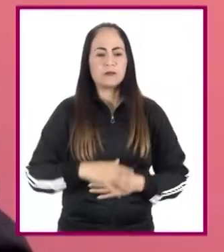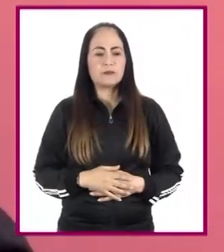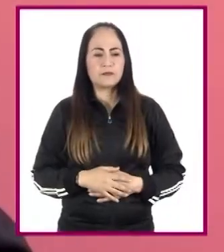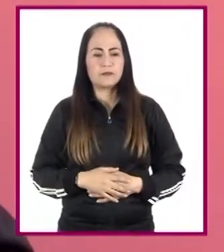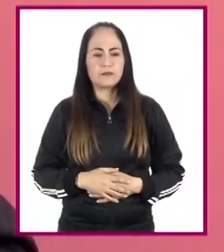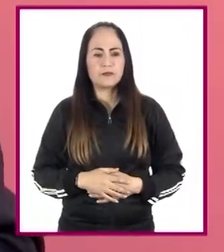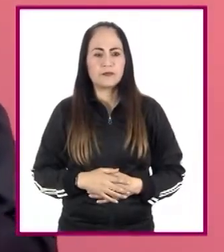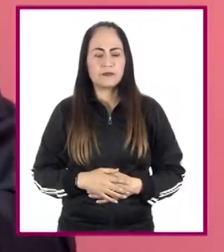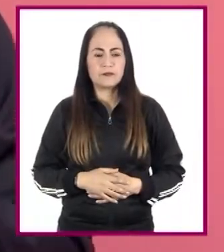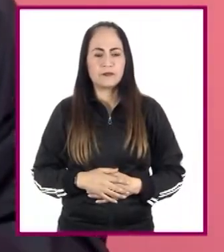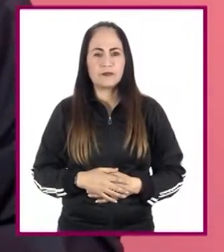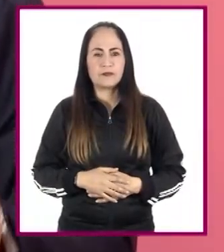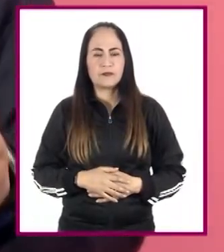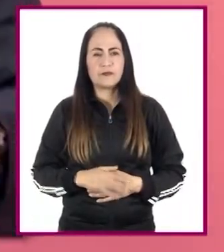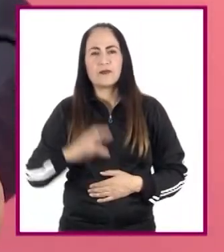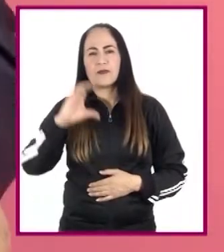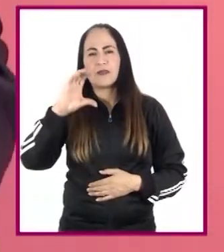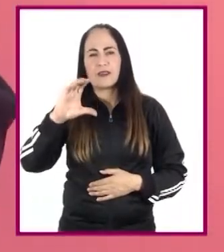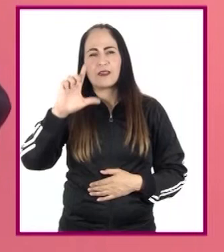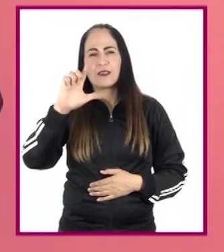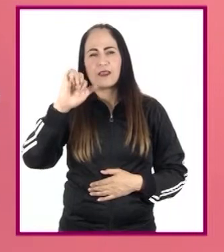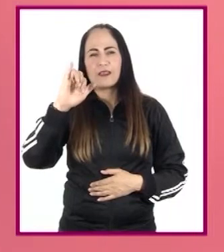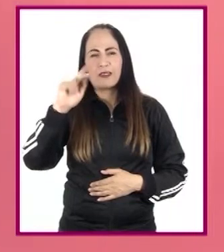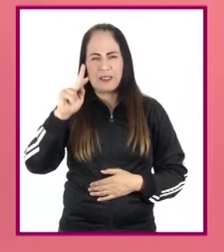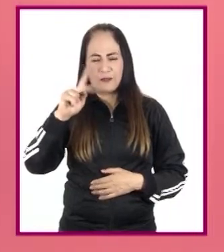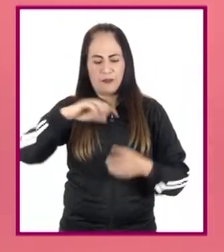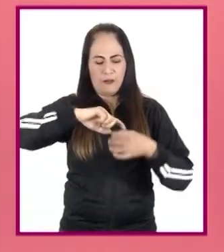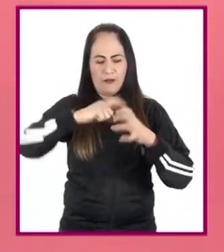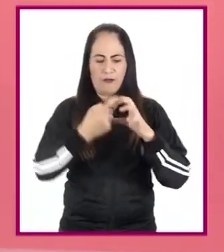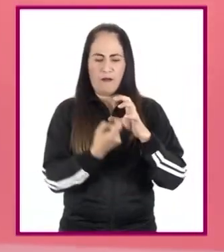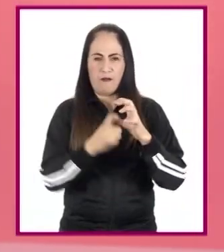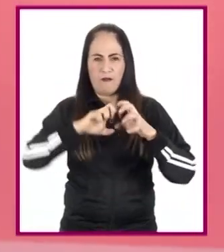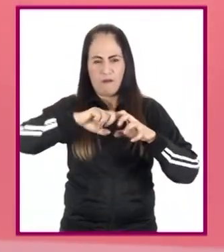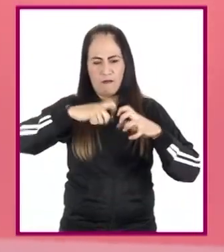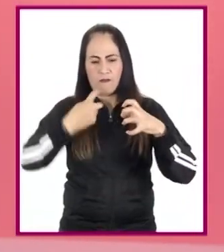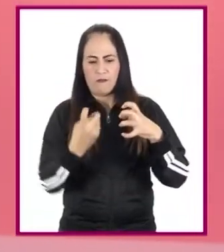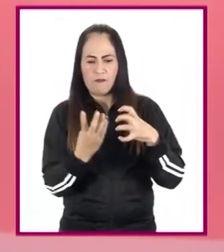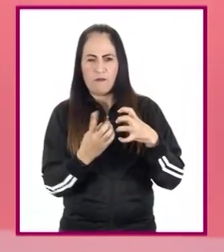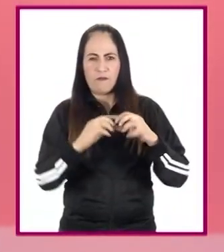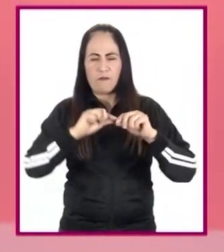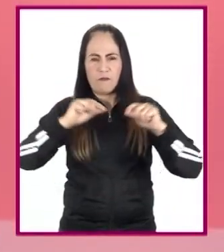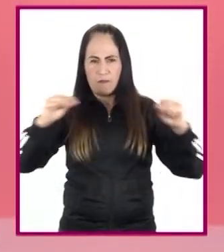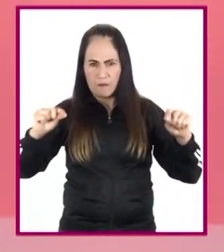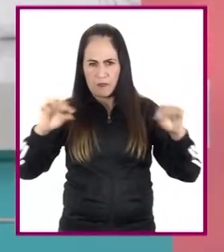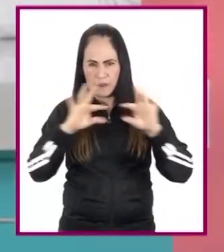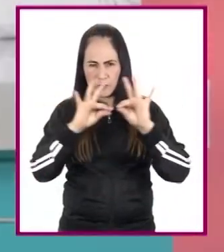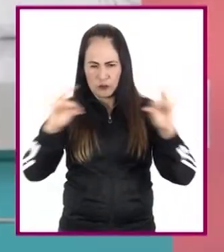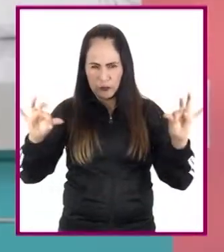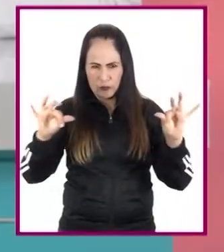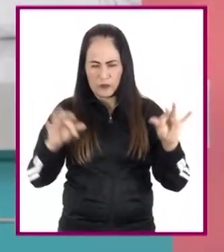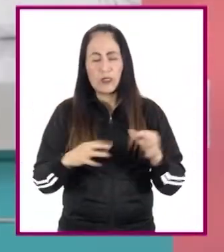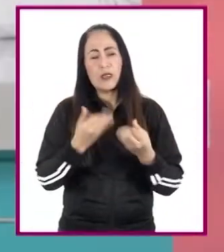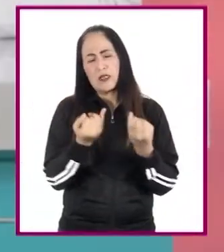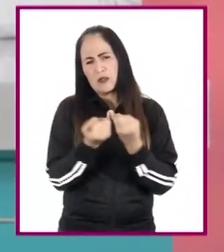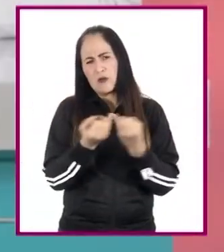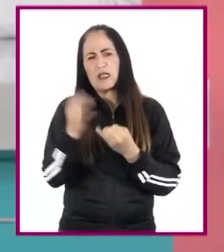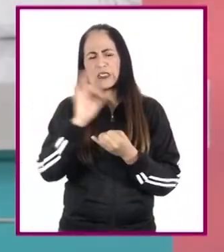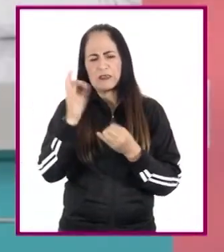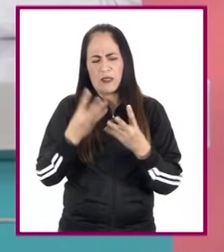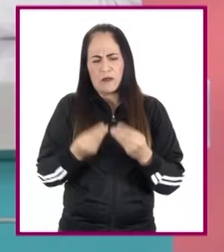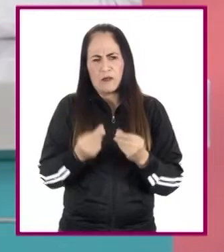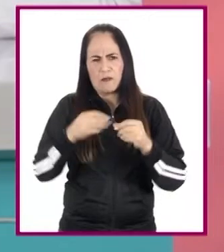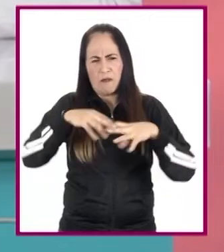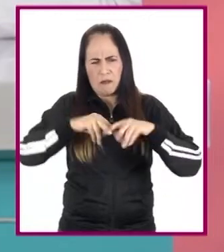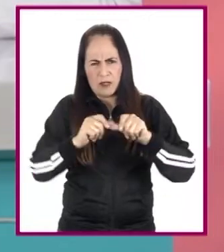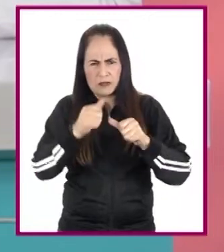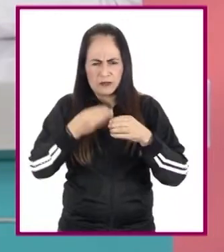Se desdobla el clip hasta que quede recto y se coloca sobre la tapa, el corcho o la plastilina que quede